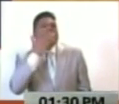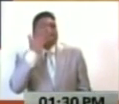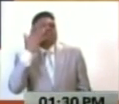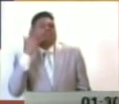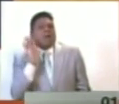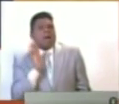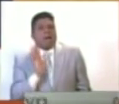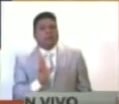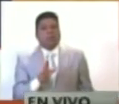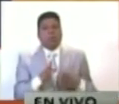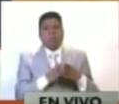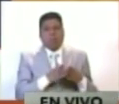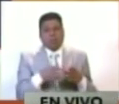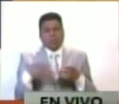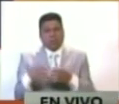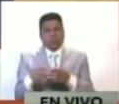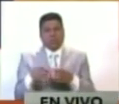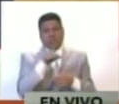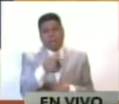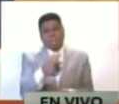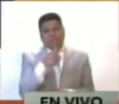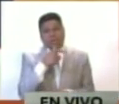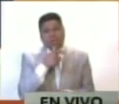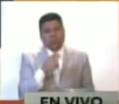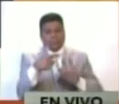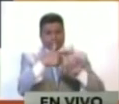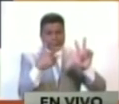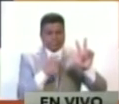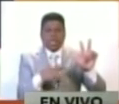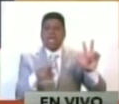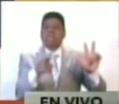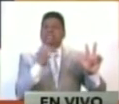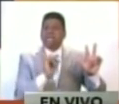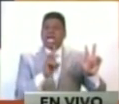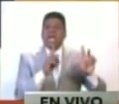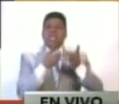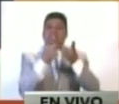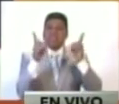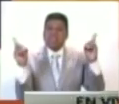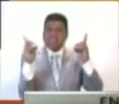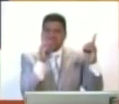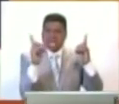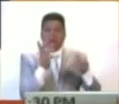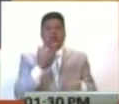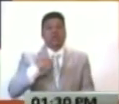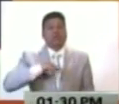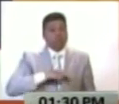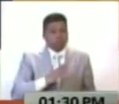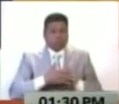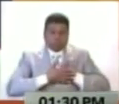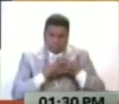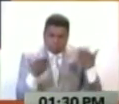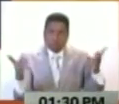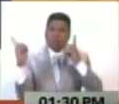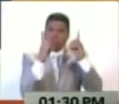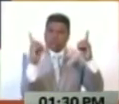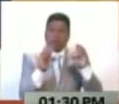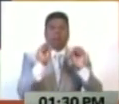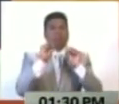de esta organización. Así que sobre tu pregunta, si estamos dispuestos al diálogo, no es que estamos dispuestos, es que hemos llamado permanentemente al diálogo.